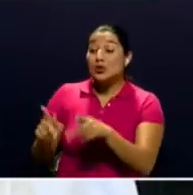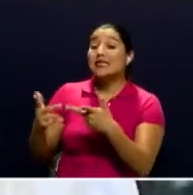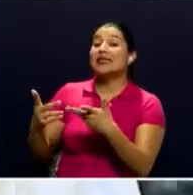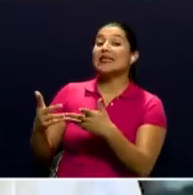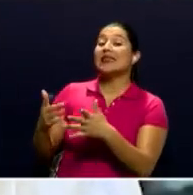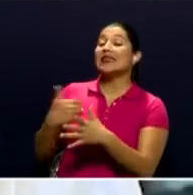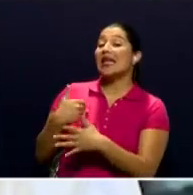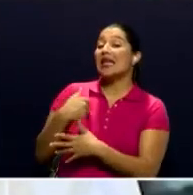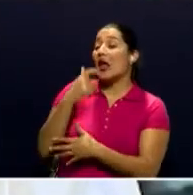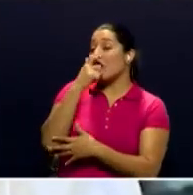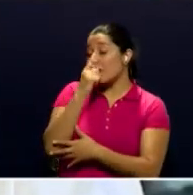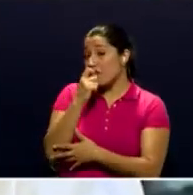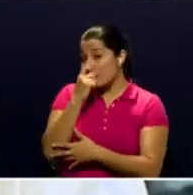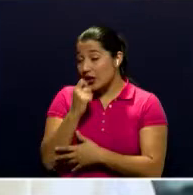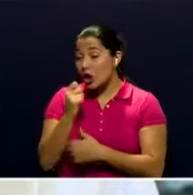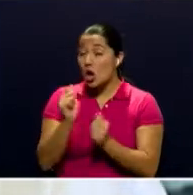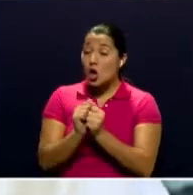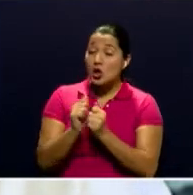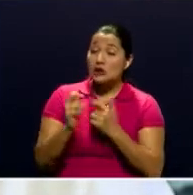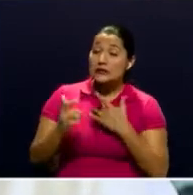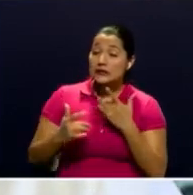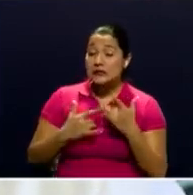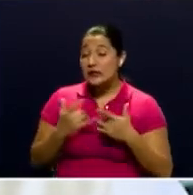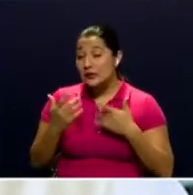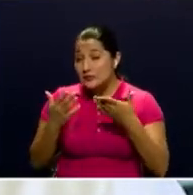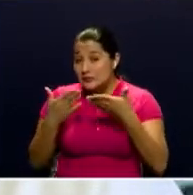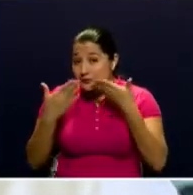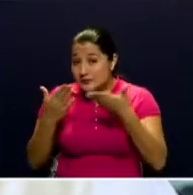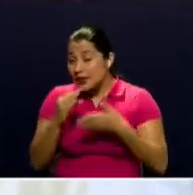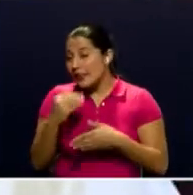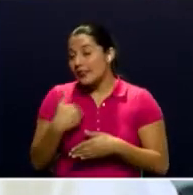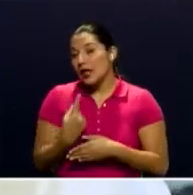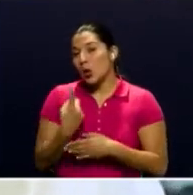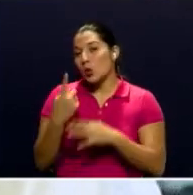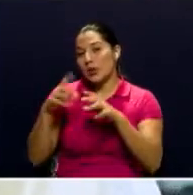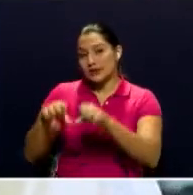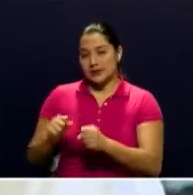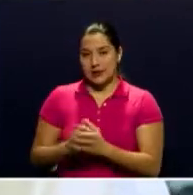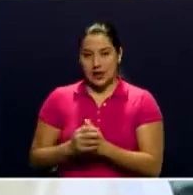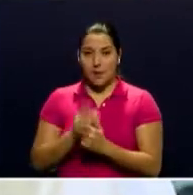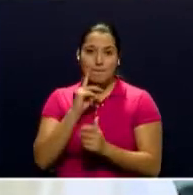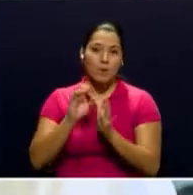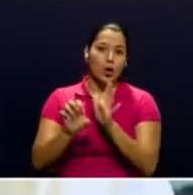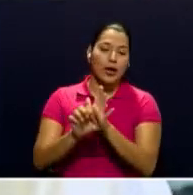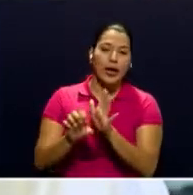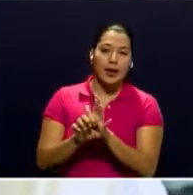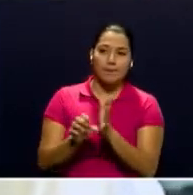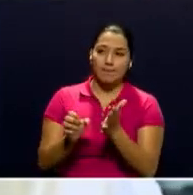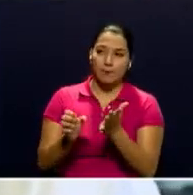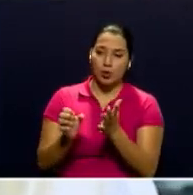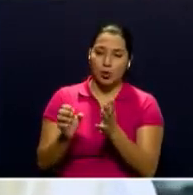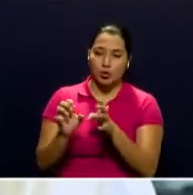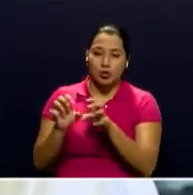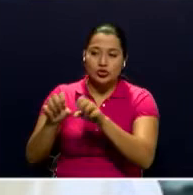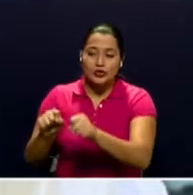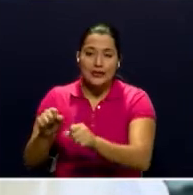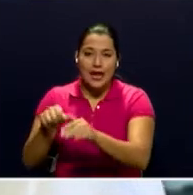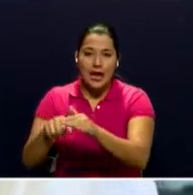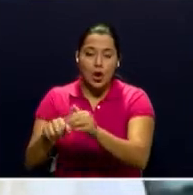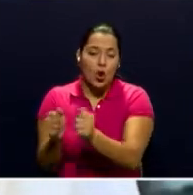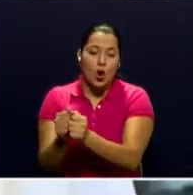un resfrío, con síntomas respiratorios y que tiene una cita electiva, por ejemplo, en una consulta de alguna de las especialidades del